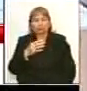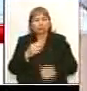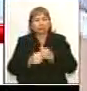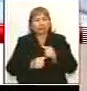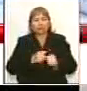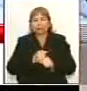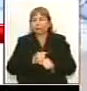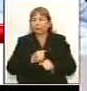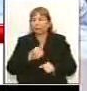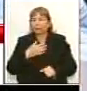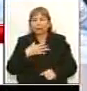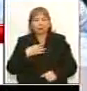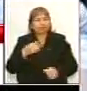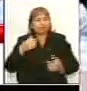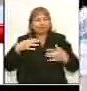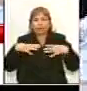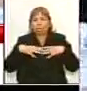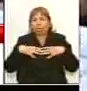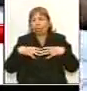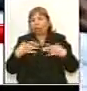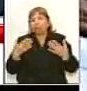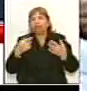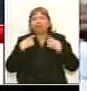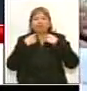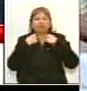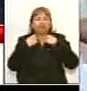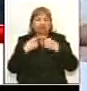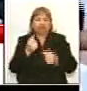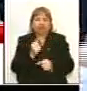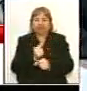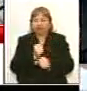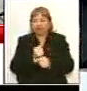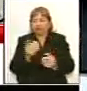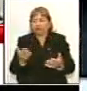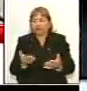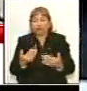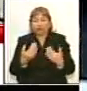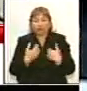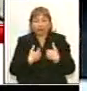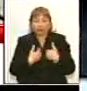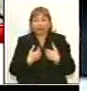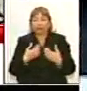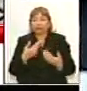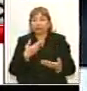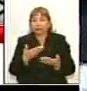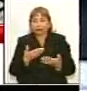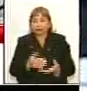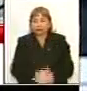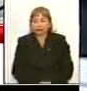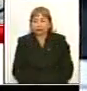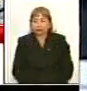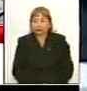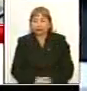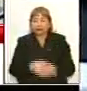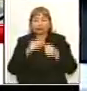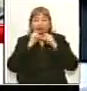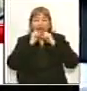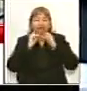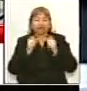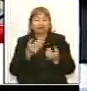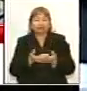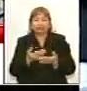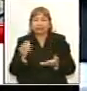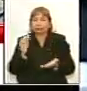empleo es dura, y más en un país con las cifras que nos ha dado en la relatoría el secretario de que el